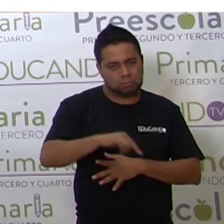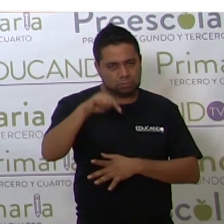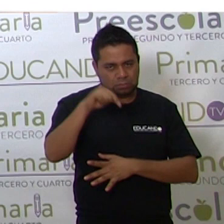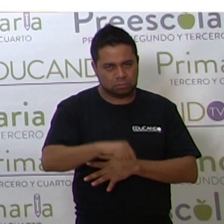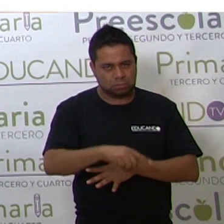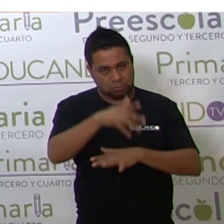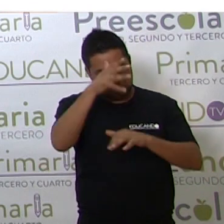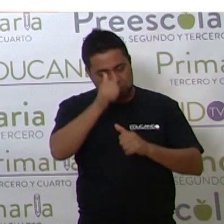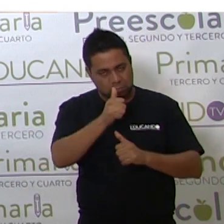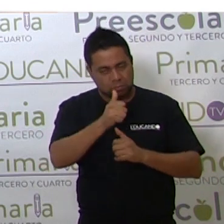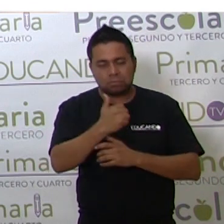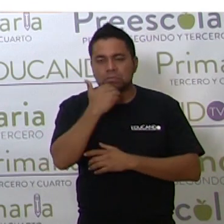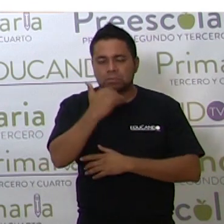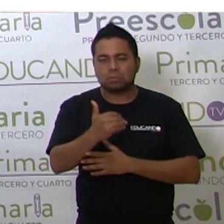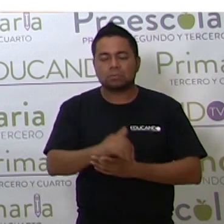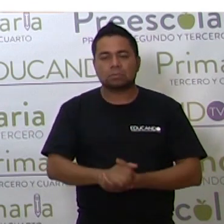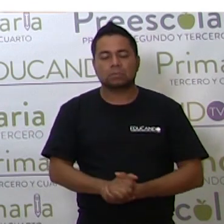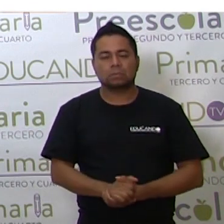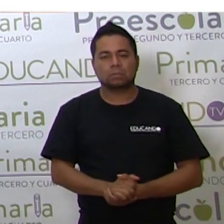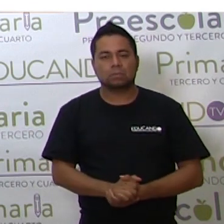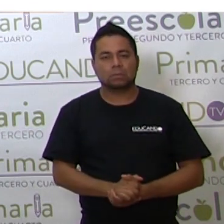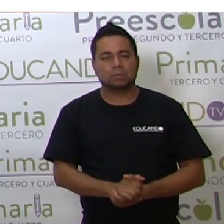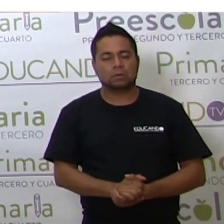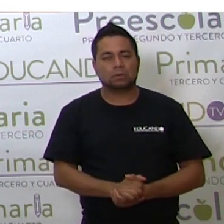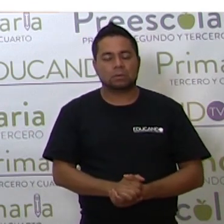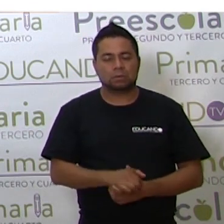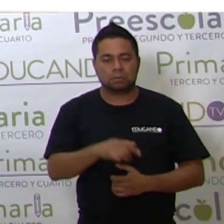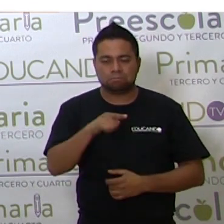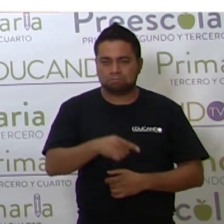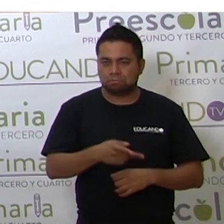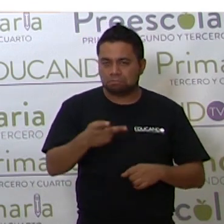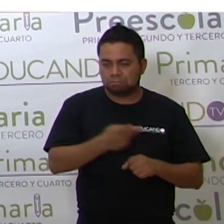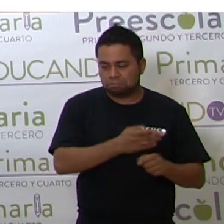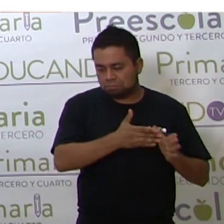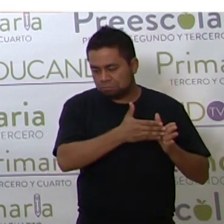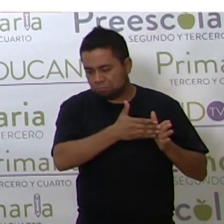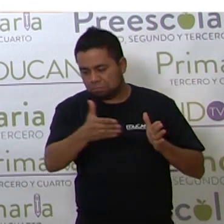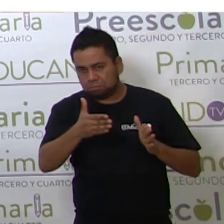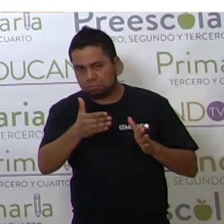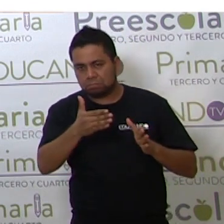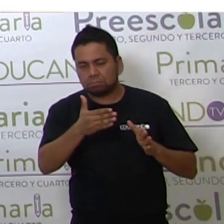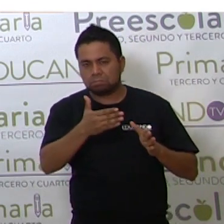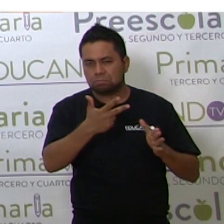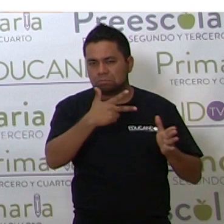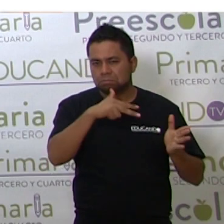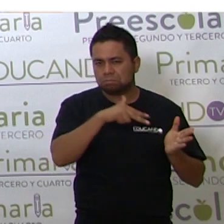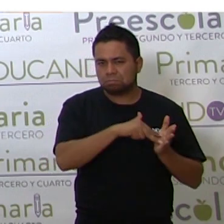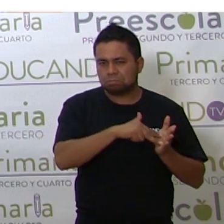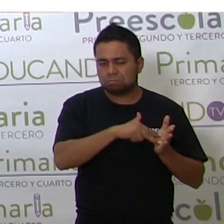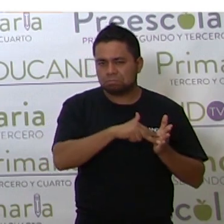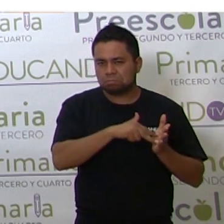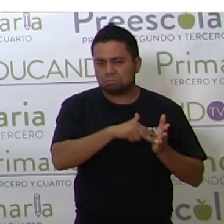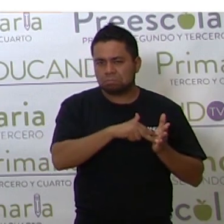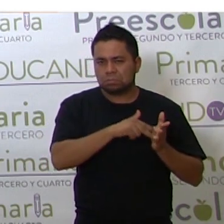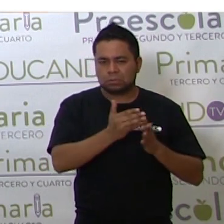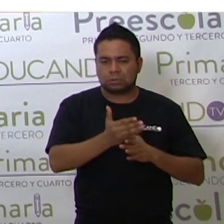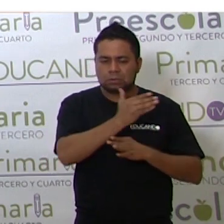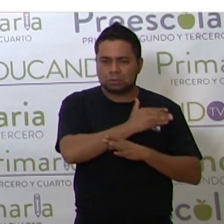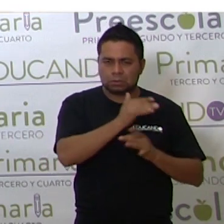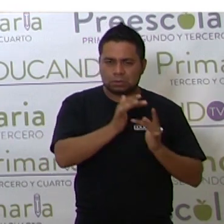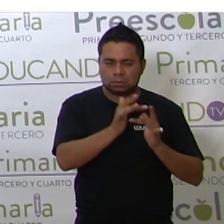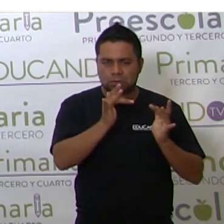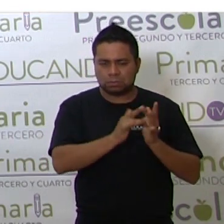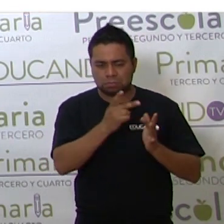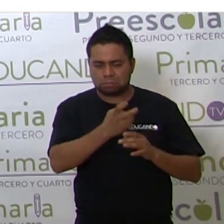acuerdo aquí vamos a ver qué ocurre esto hasta el año 28 mil antes de cristo esta